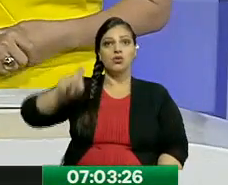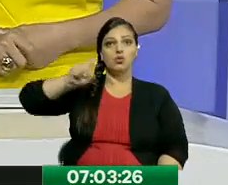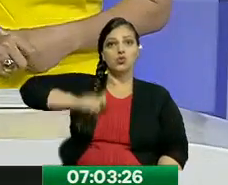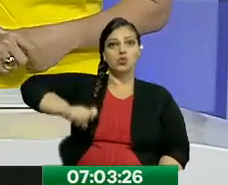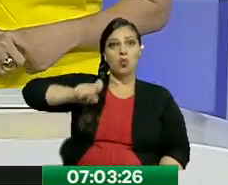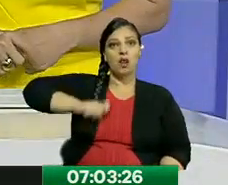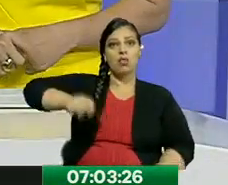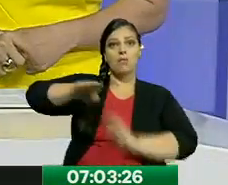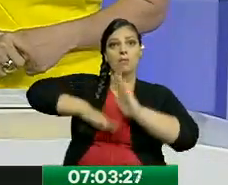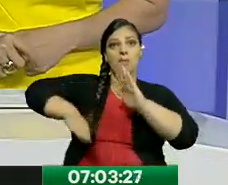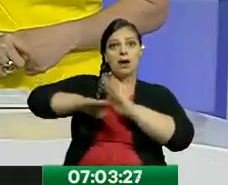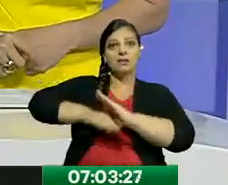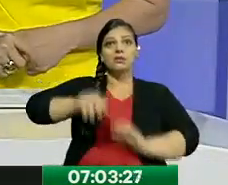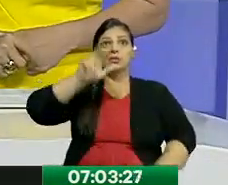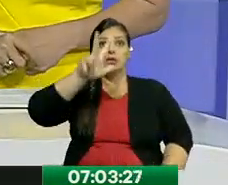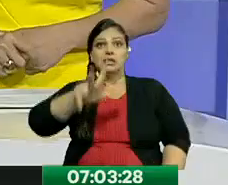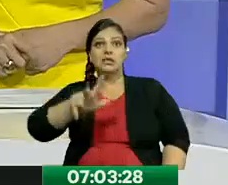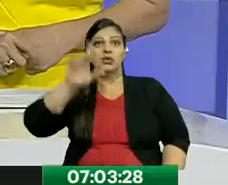alcanzará los